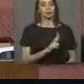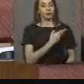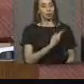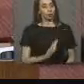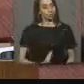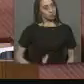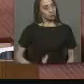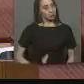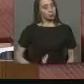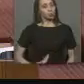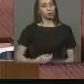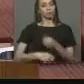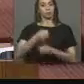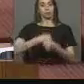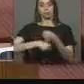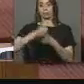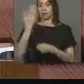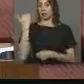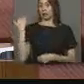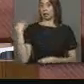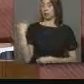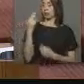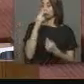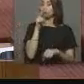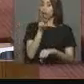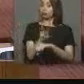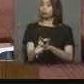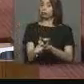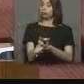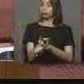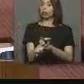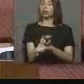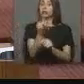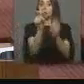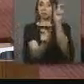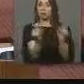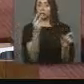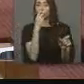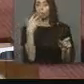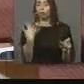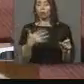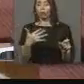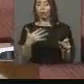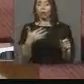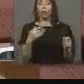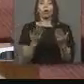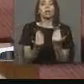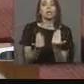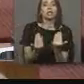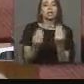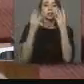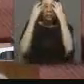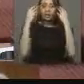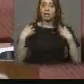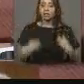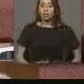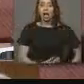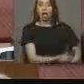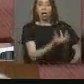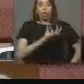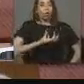claramente en los últimos años hemos sido testigos de casos emblemáticos con resultados de muerte por causa de la escasez de donantes